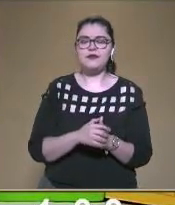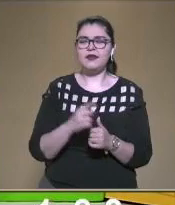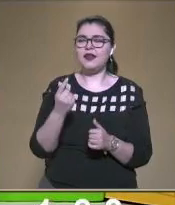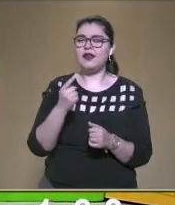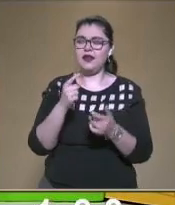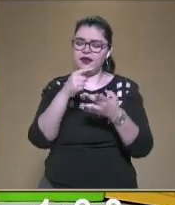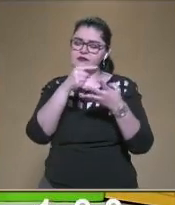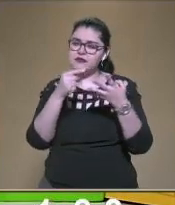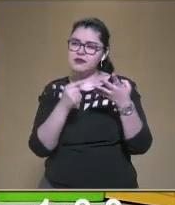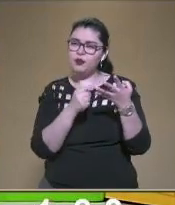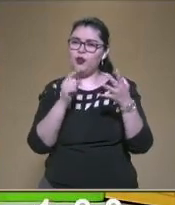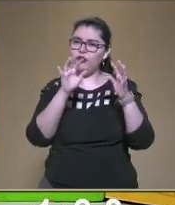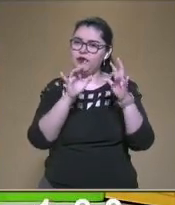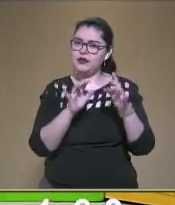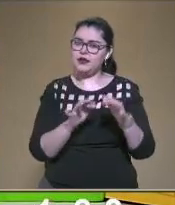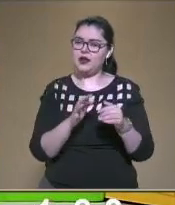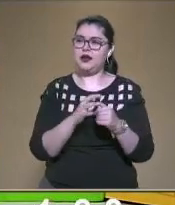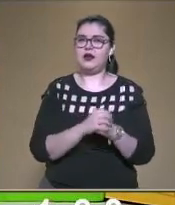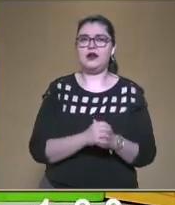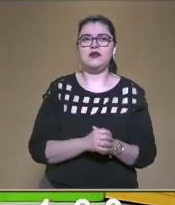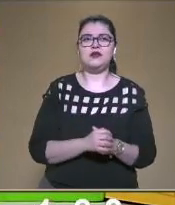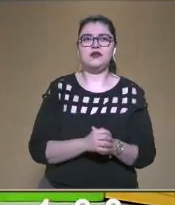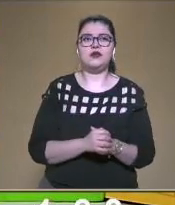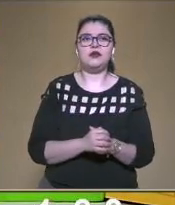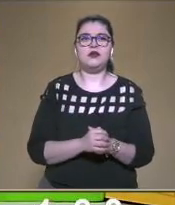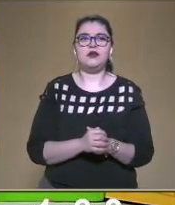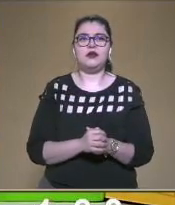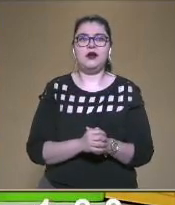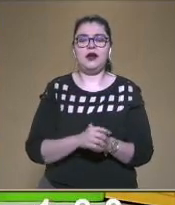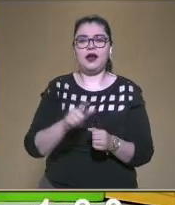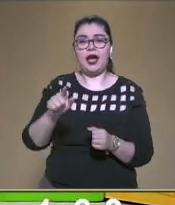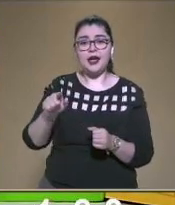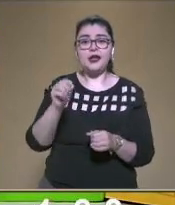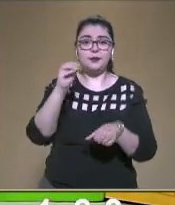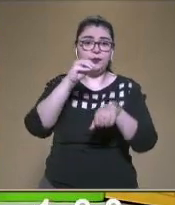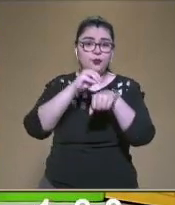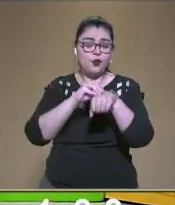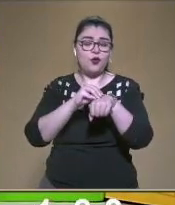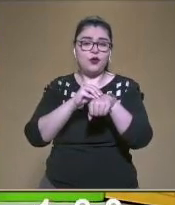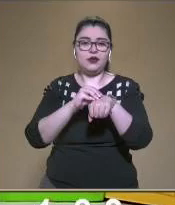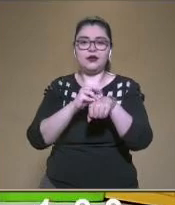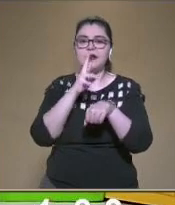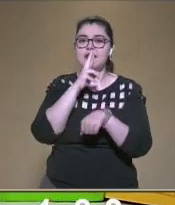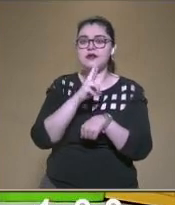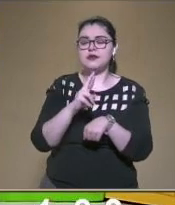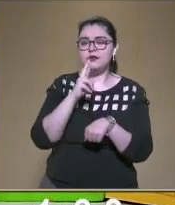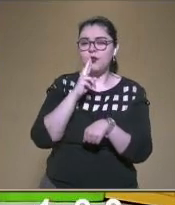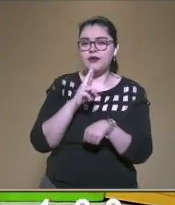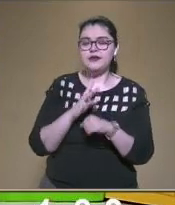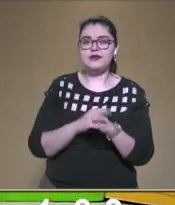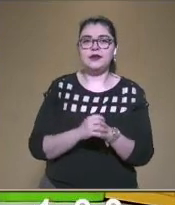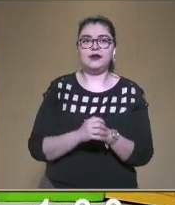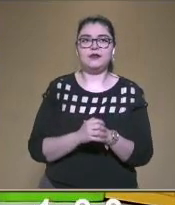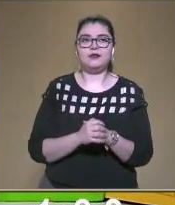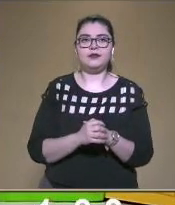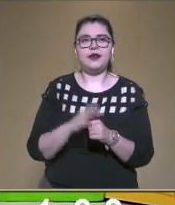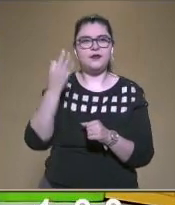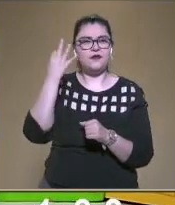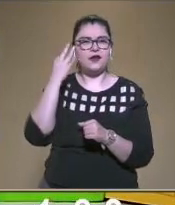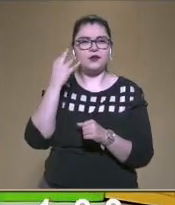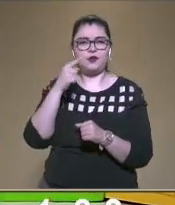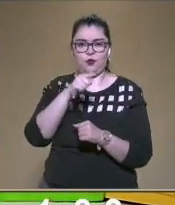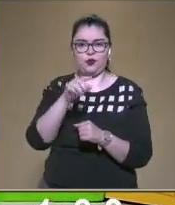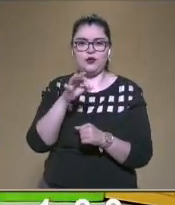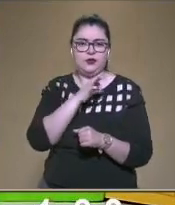Facebook, ¿verdad?, de Secretaría de Educación de Nuevo León. Vayan poniendo ahí la respuesta de qué tipo de texto acabo yo de leer, maestro. ¿Lo